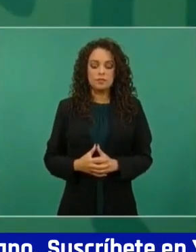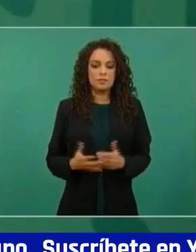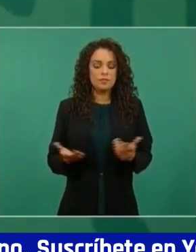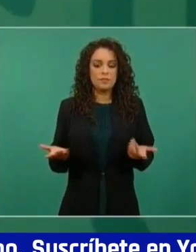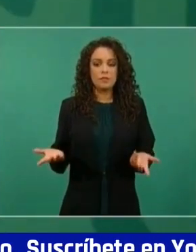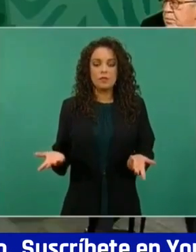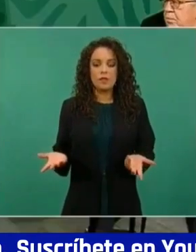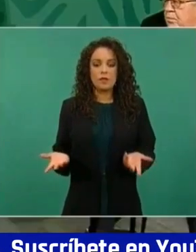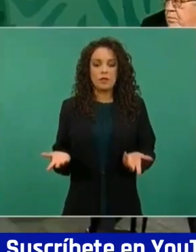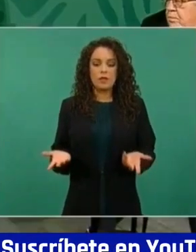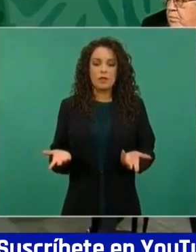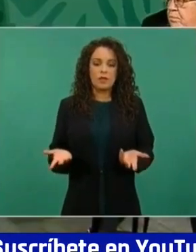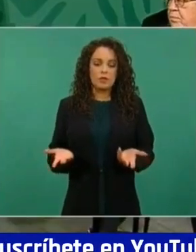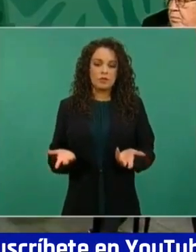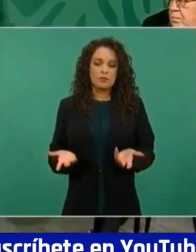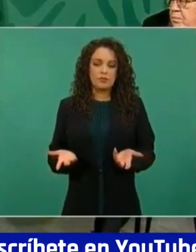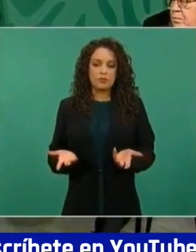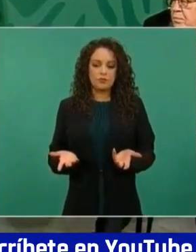No